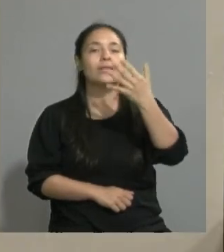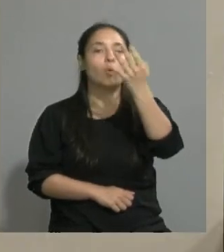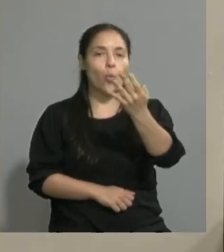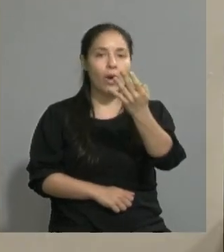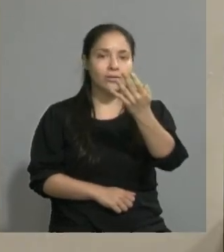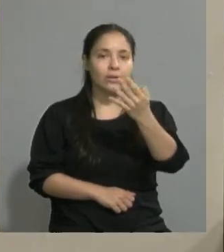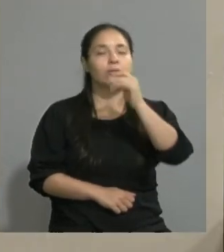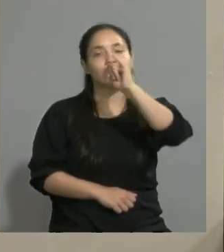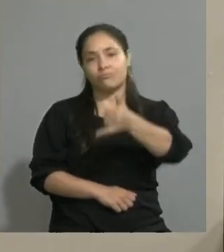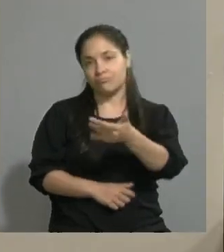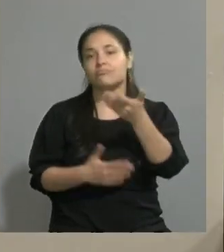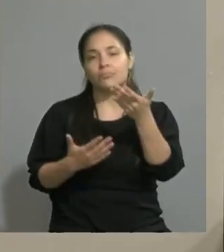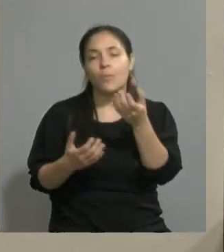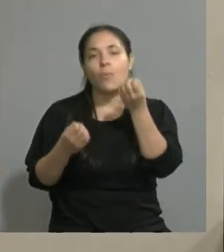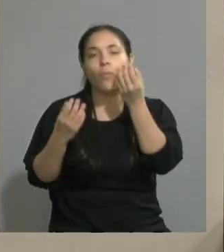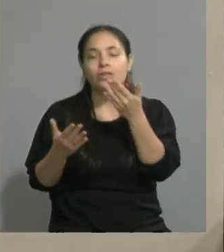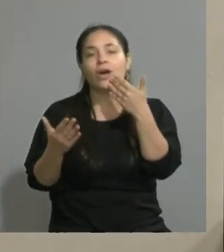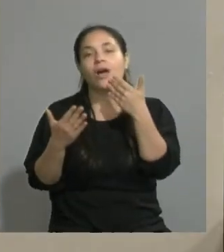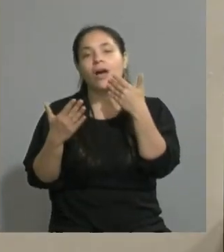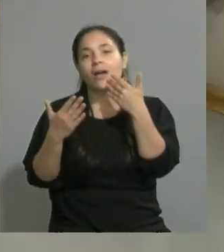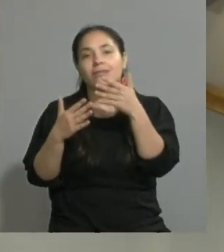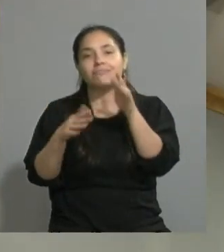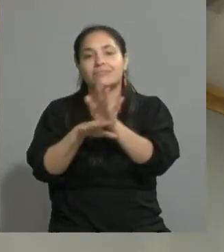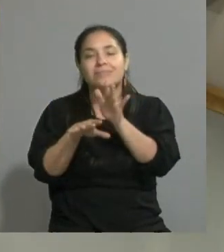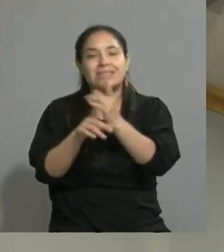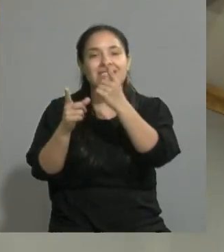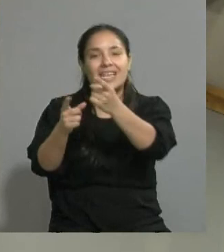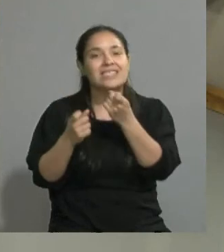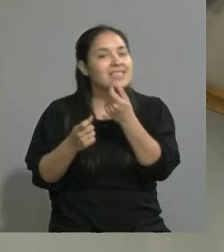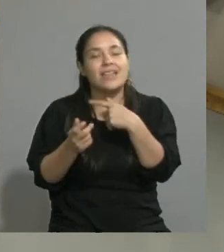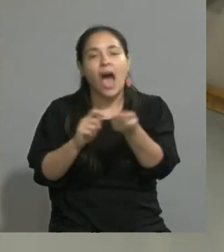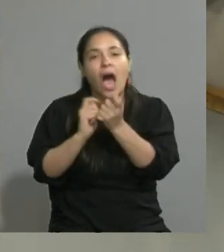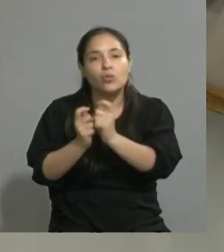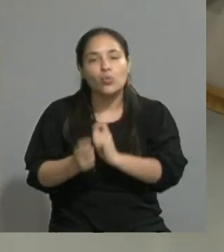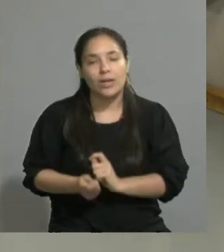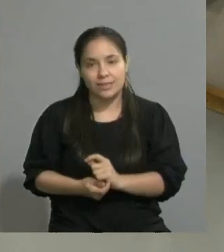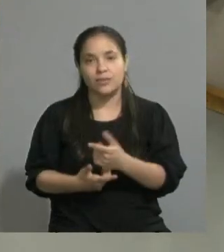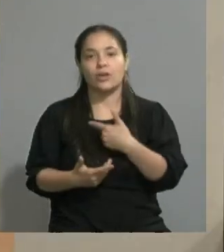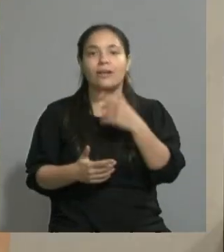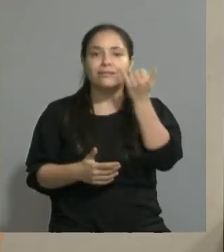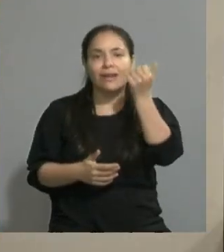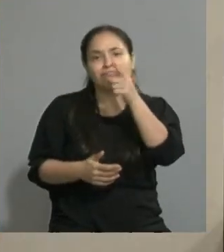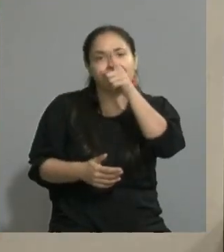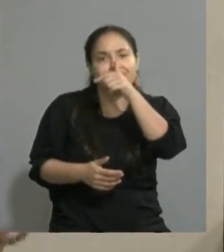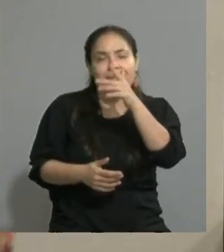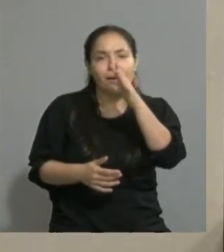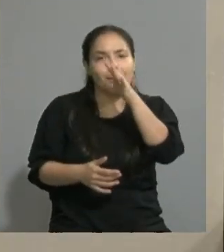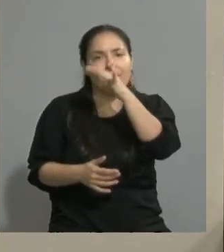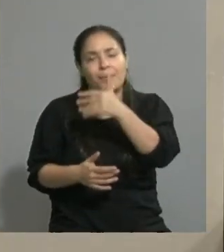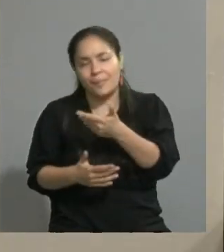1954. Sí, por eso se hablaba de que hay que actualizarla, es una ley que es obsoleta, hay que actualizarla, queda como atrasada en el tiempo.